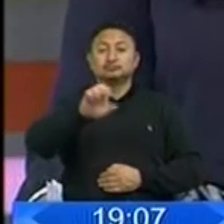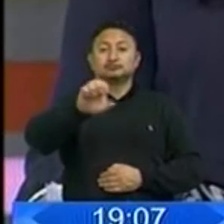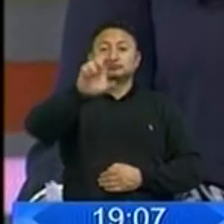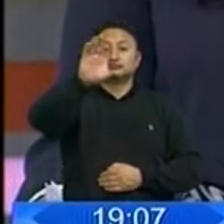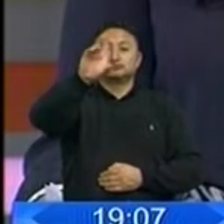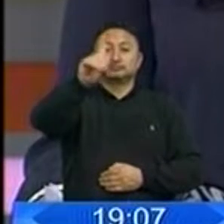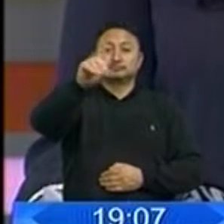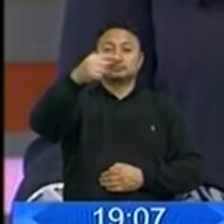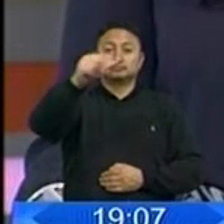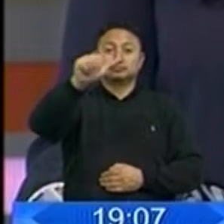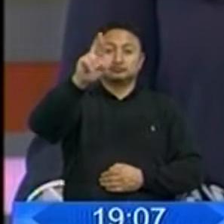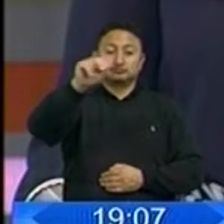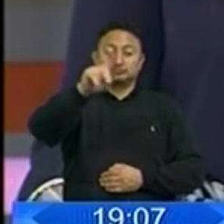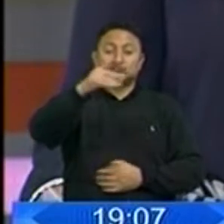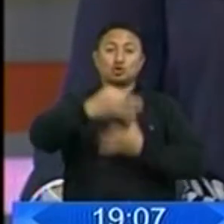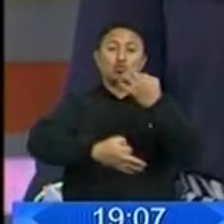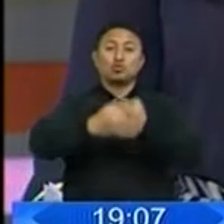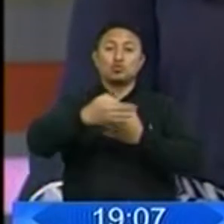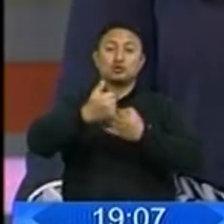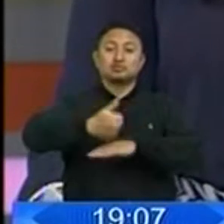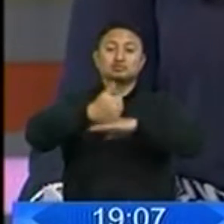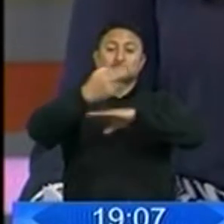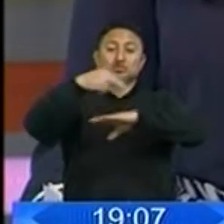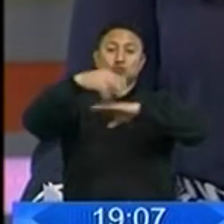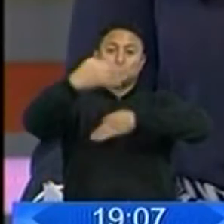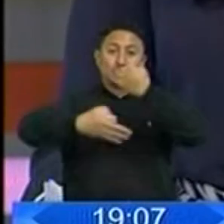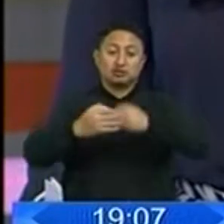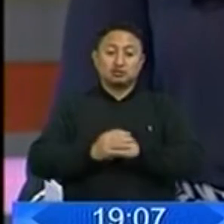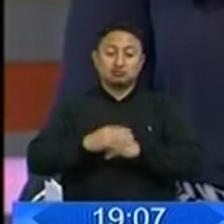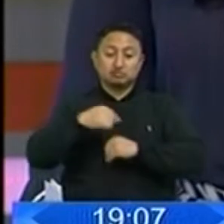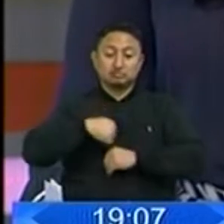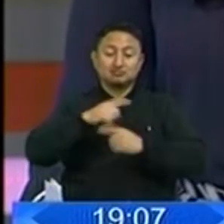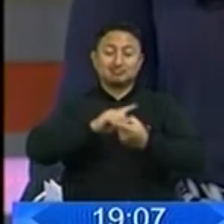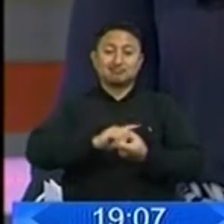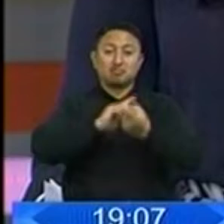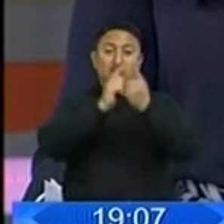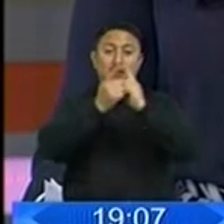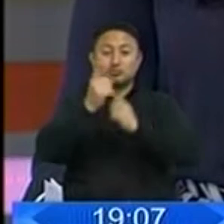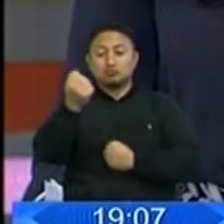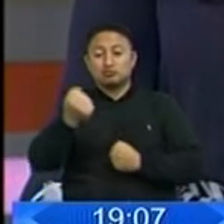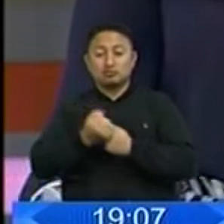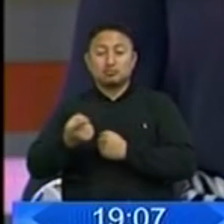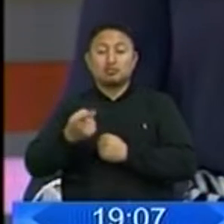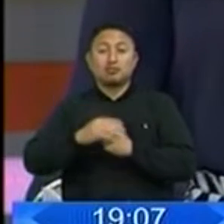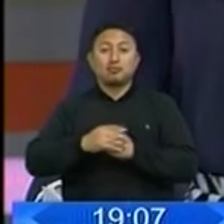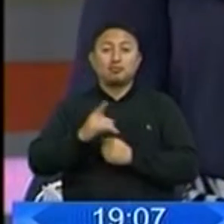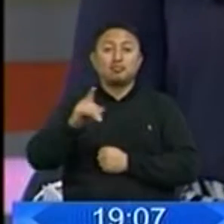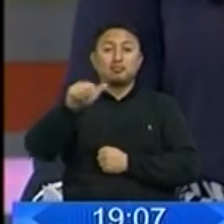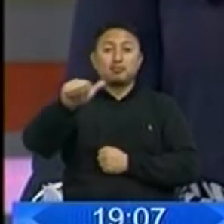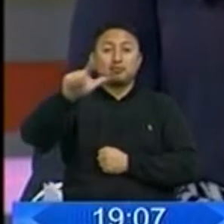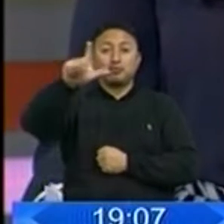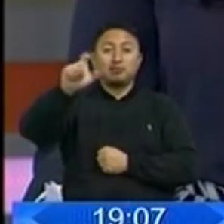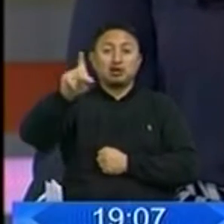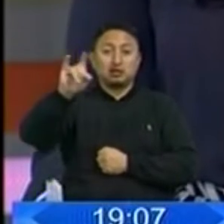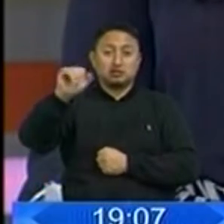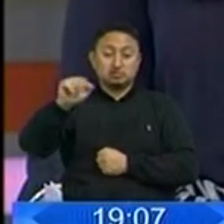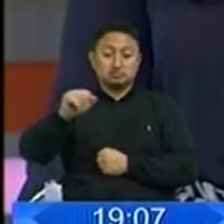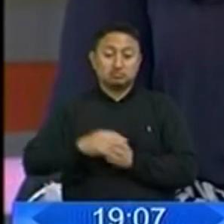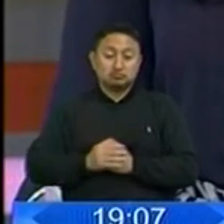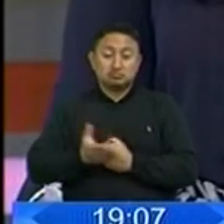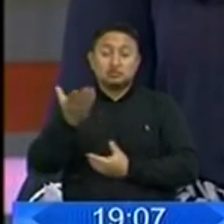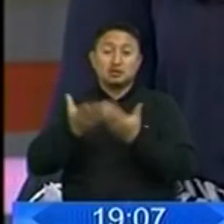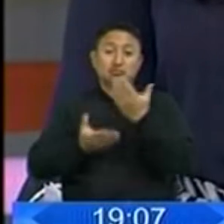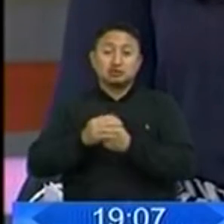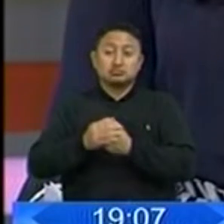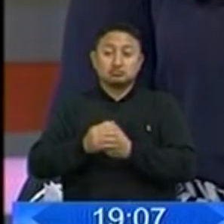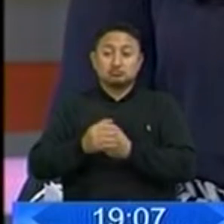Flores, juez de la Corte Nacional de Justicia, tras justificar el cambio de medidas cautelares en favor de Alexis Mera, no descartó la posibilidad de que